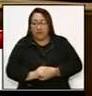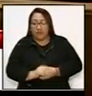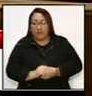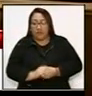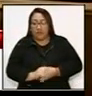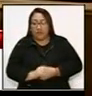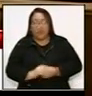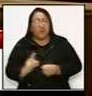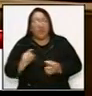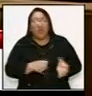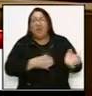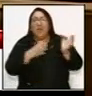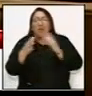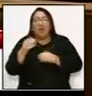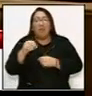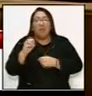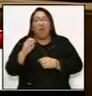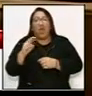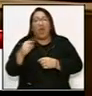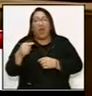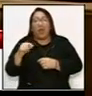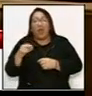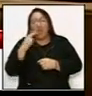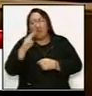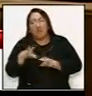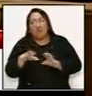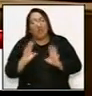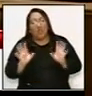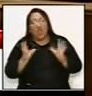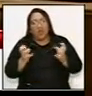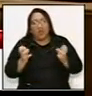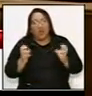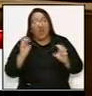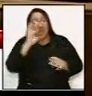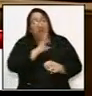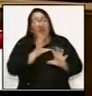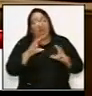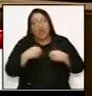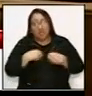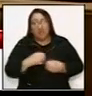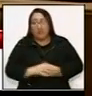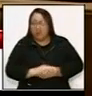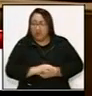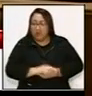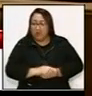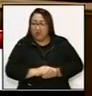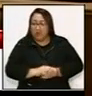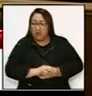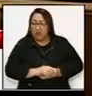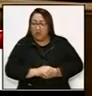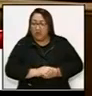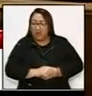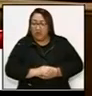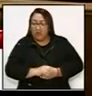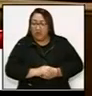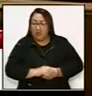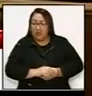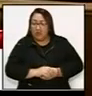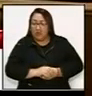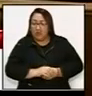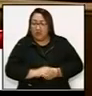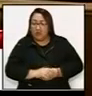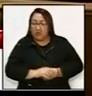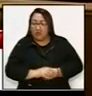hasta la morgue, y la fiscalía aceptó, ¿no? La fiscalía sí dispuso y lo hizo con